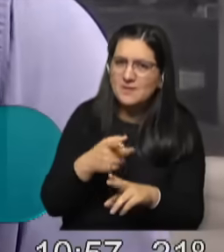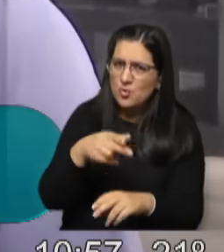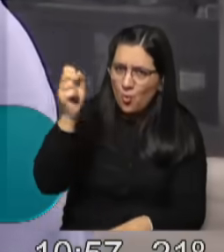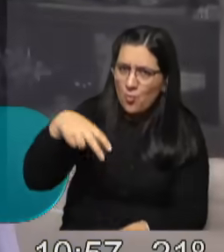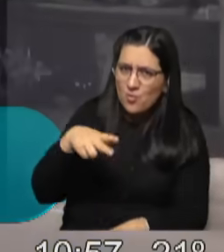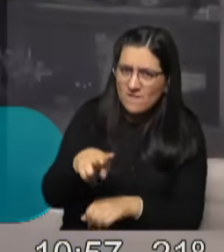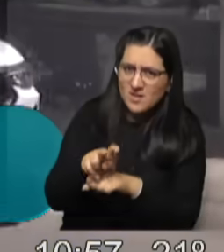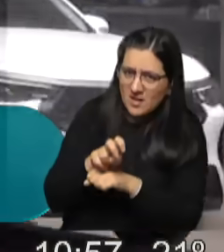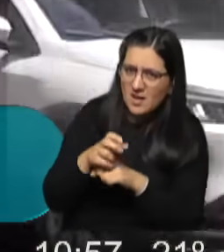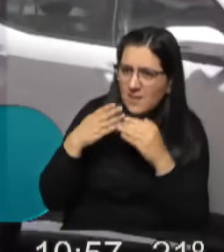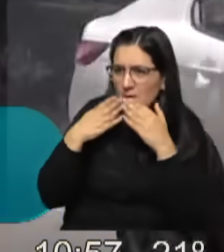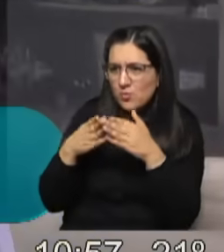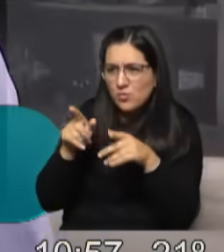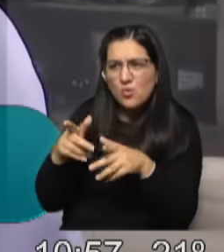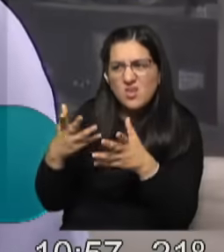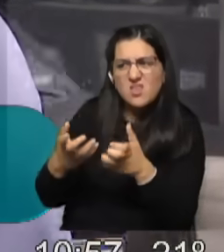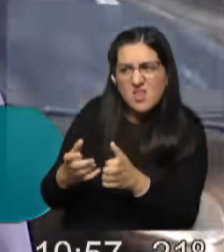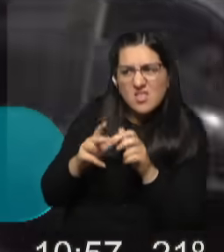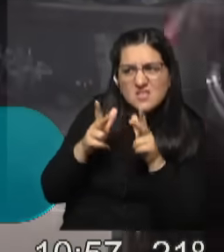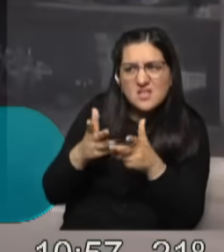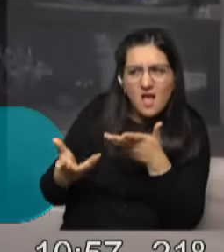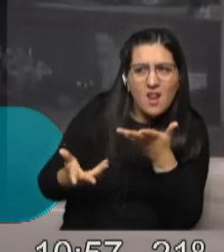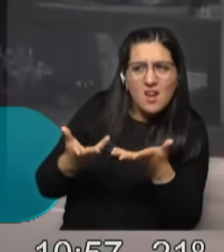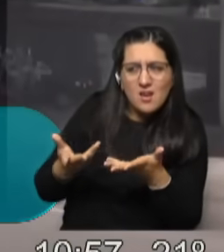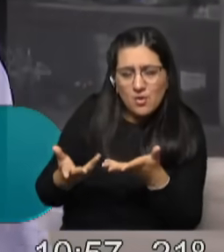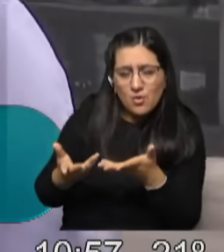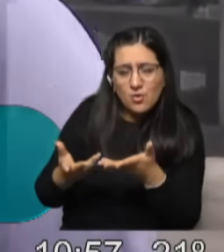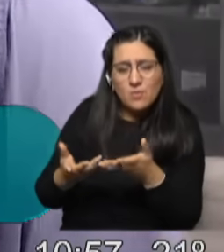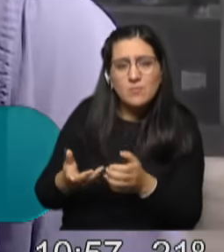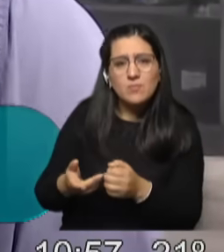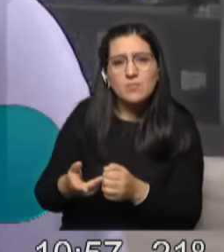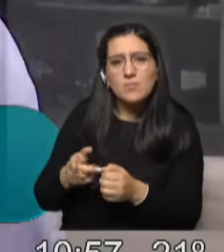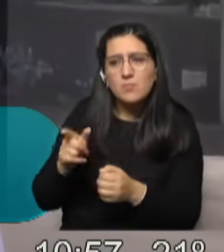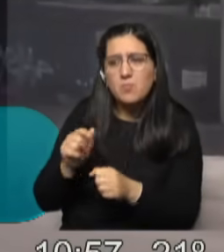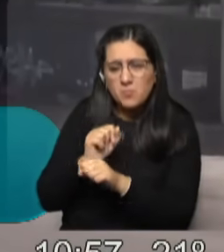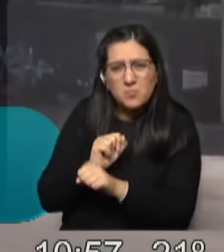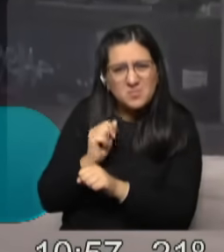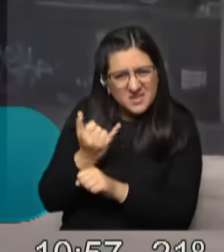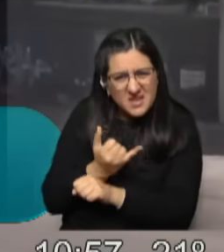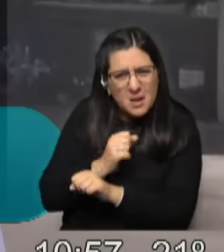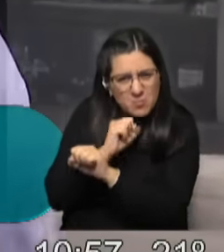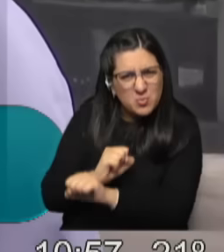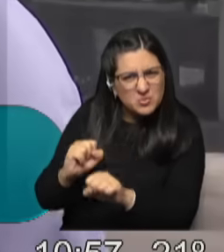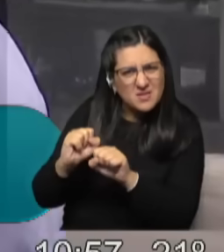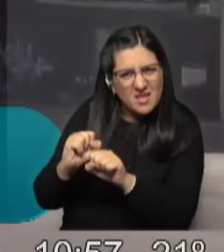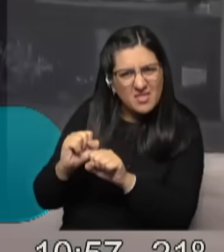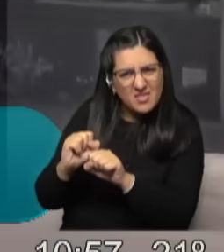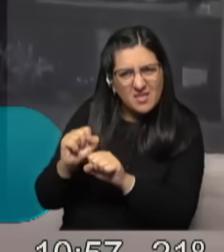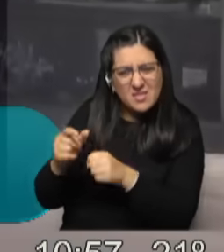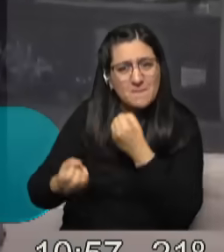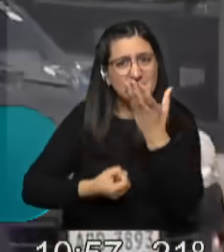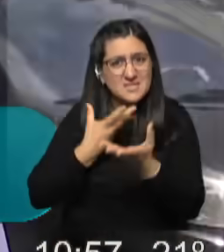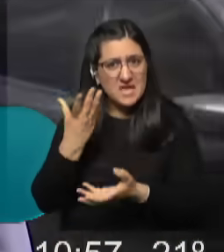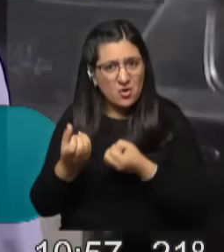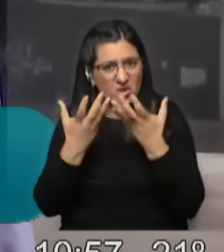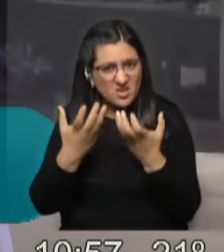en Fiscalía, que se abre el abanico a que el interrogado por la justicia tenga la posibilidad, la libre posibilidad de expresar lo que